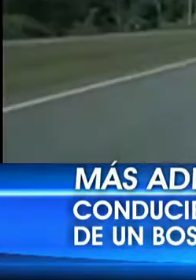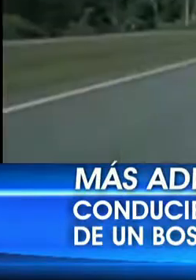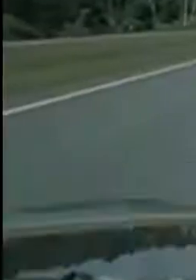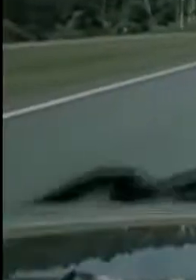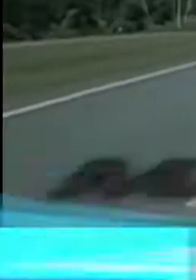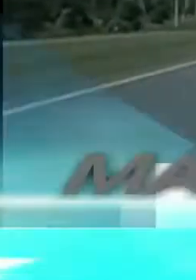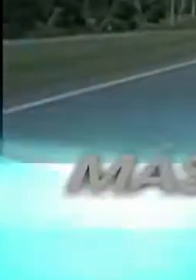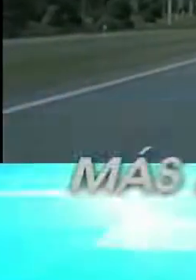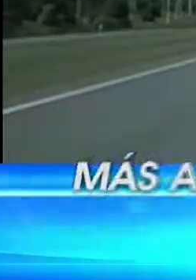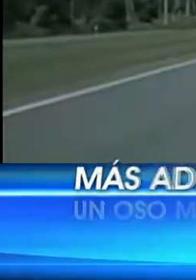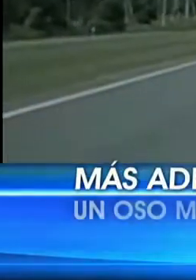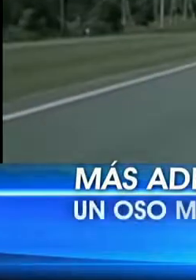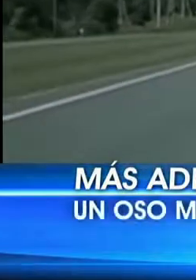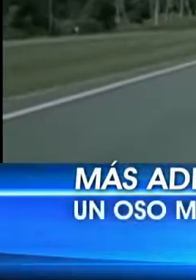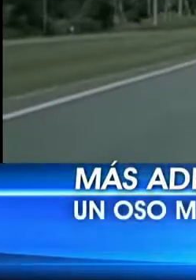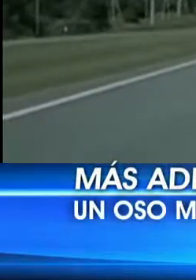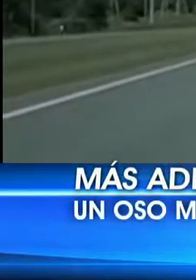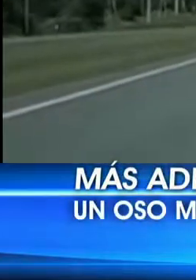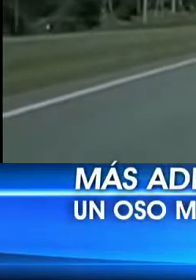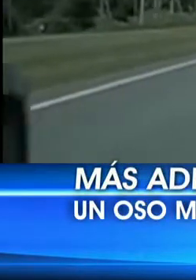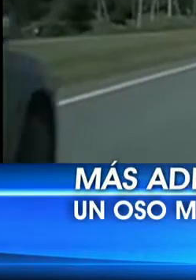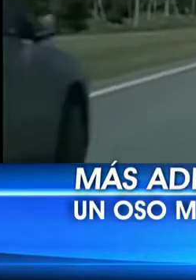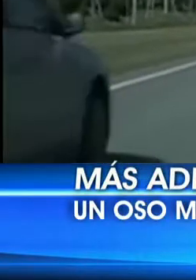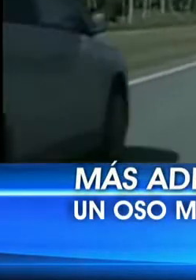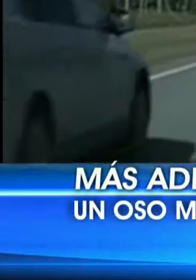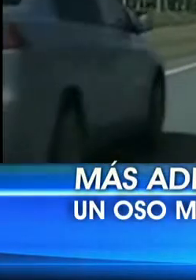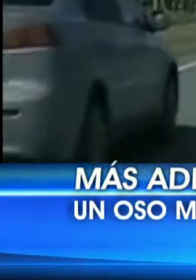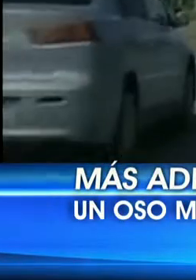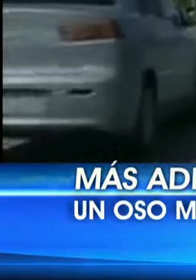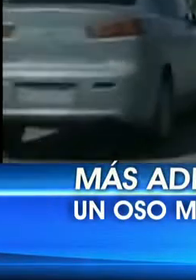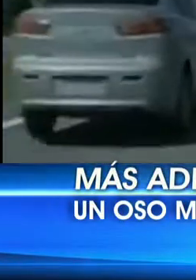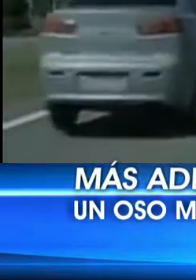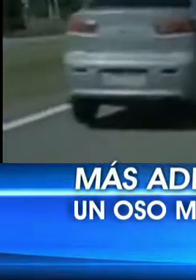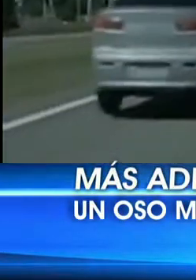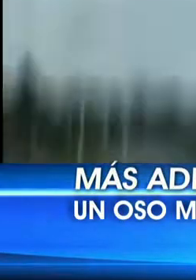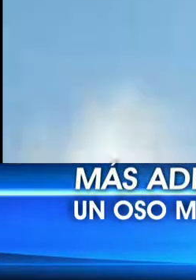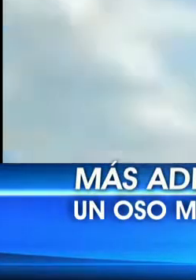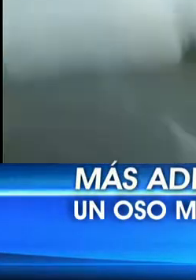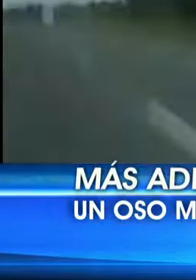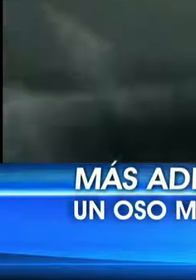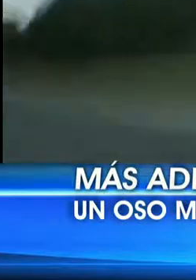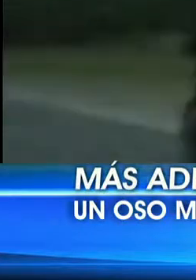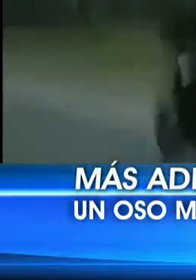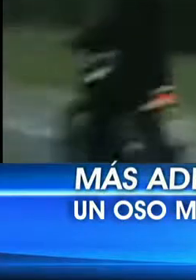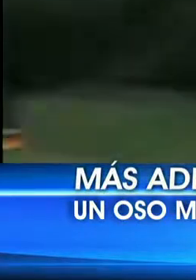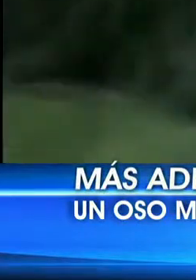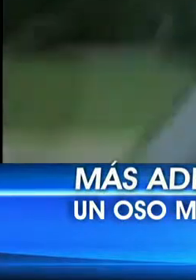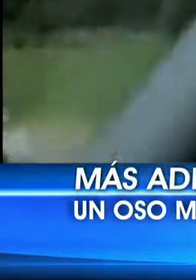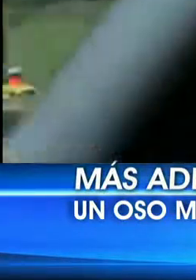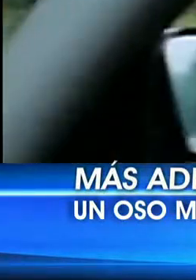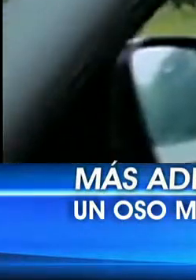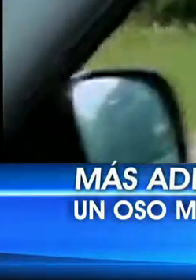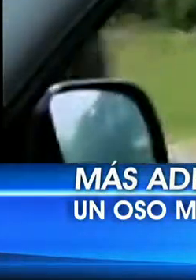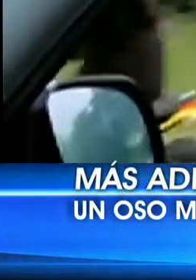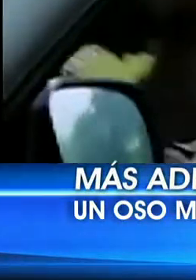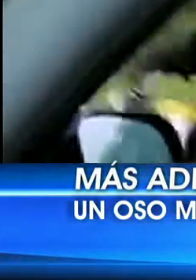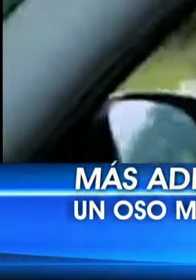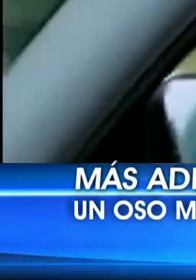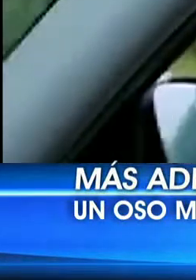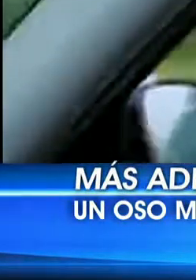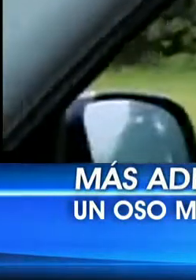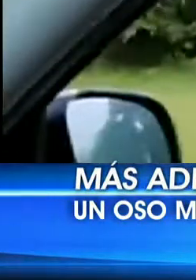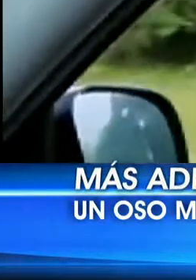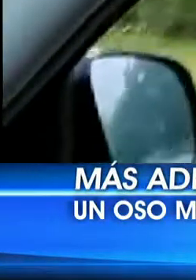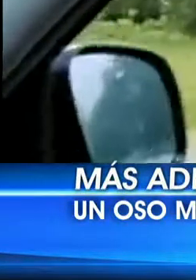también un oso. Increíble esto, ¿eh? Increíble. Un oso en moto y muy mal educado. Van a mirar la